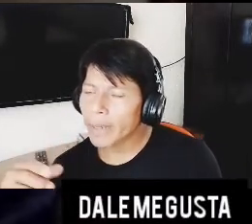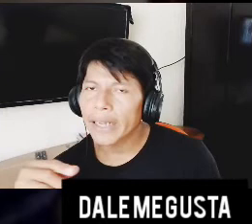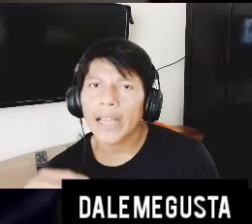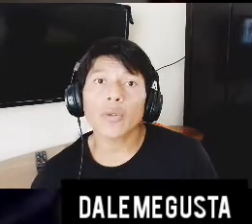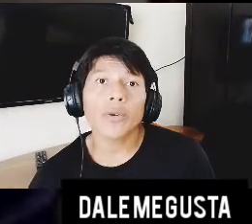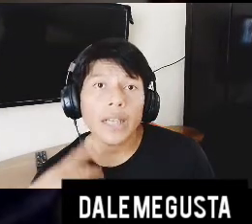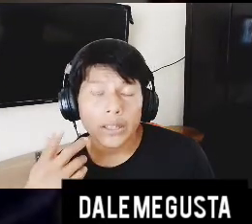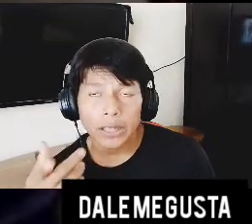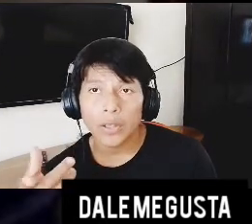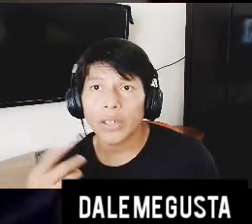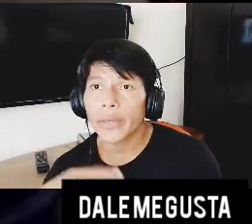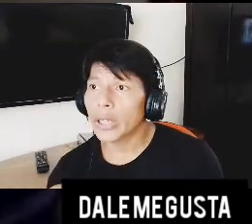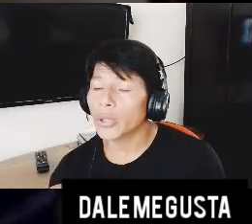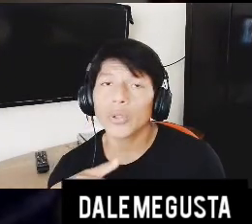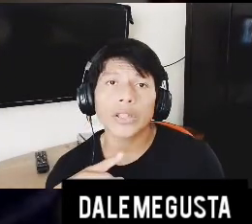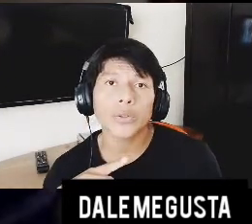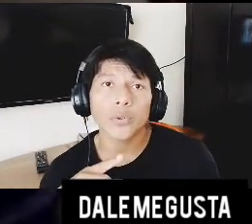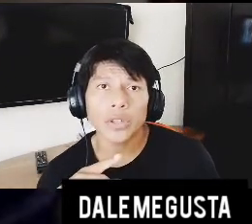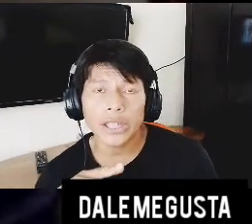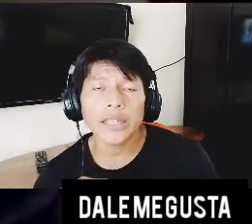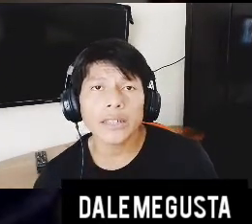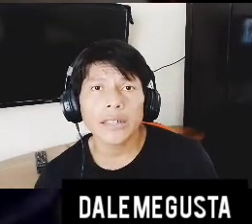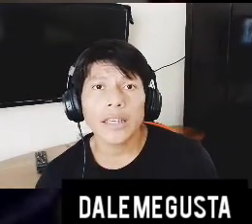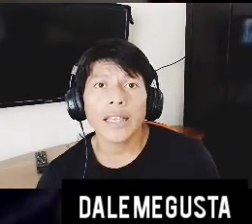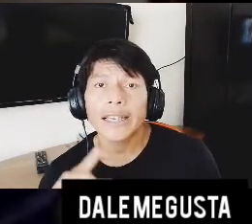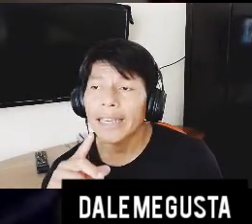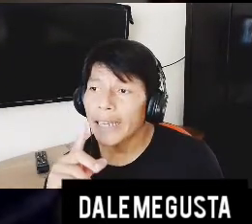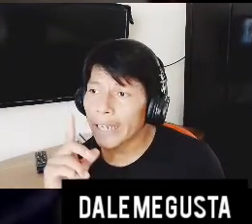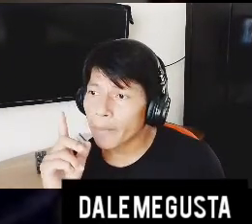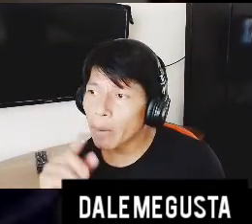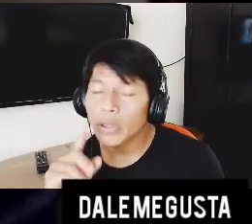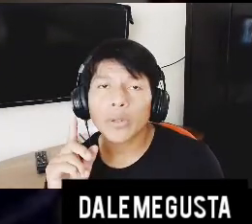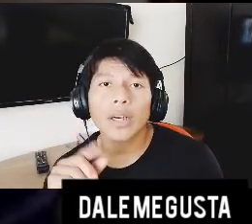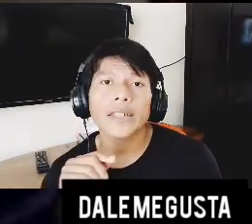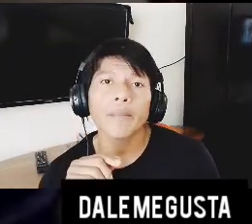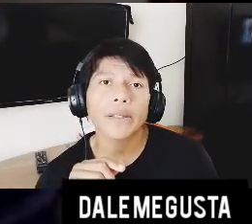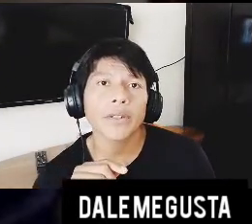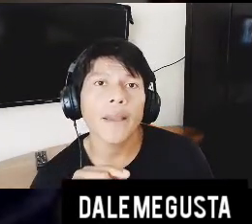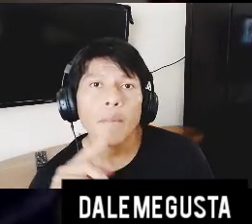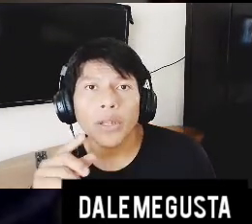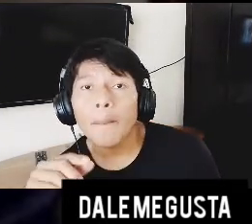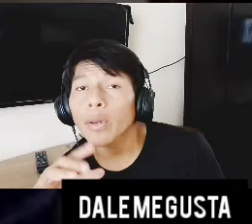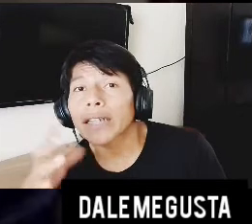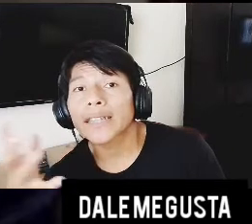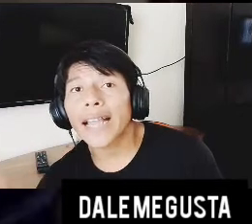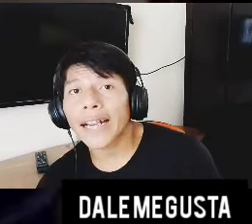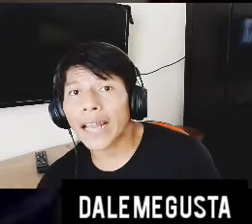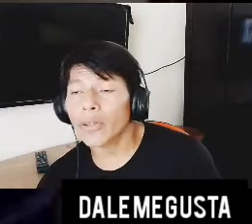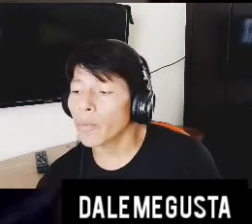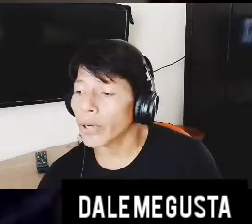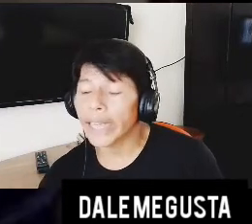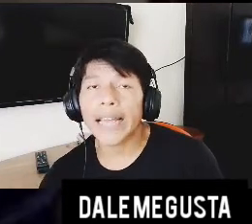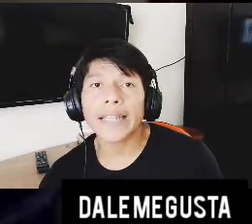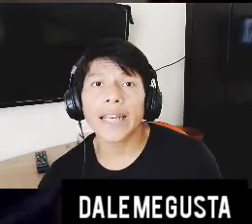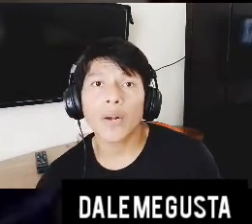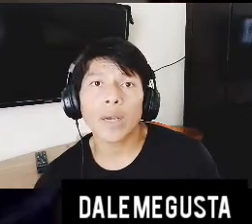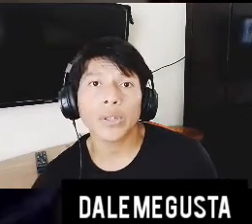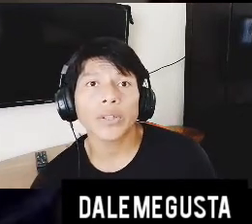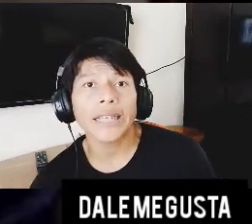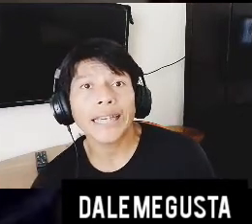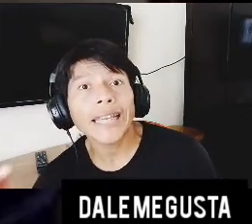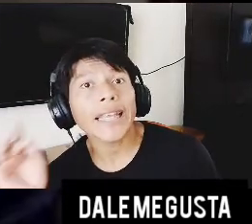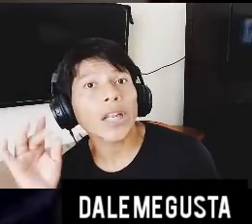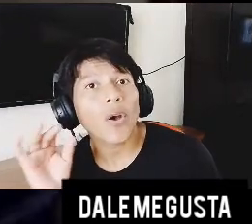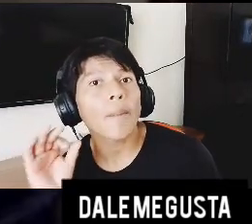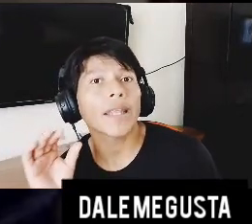el tema de Ricardo Monreal, ya se los había dicho yo hace unos días, que vamos a tocar este personaje. ¿Por qué? Porque se está anclando de Morena, de la